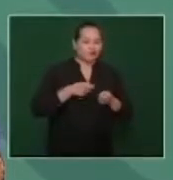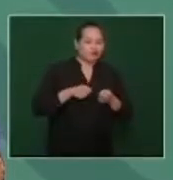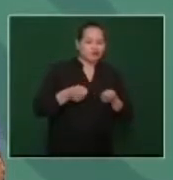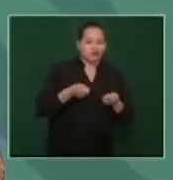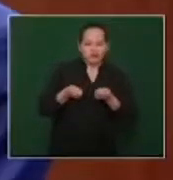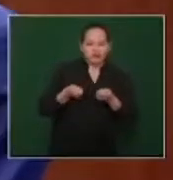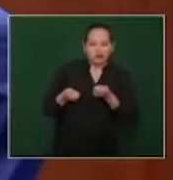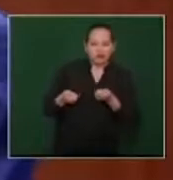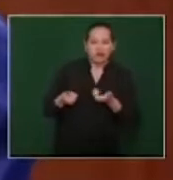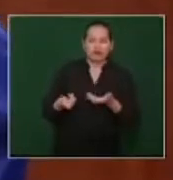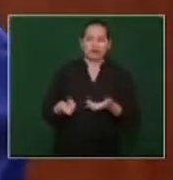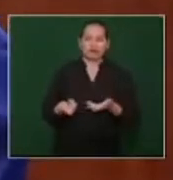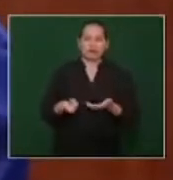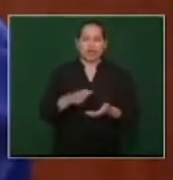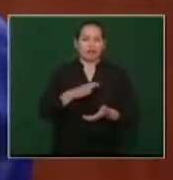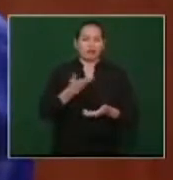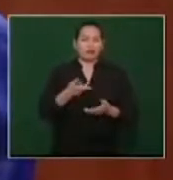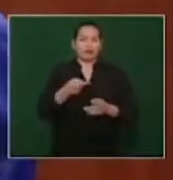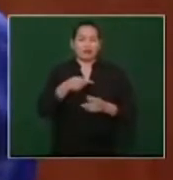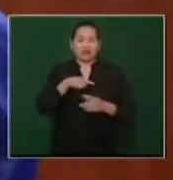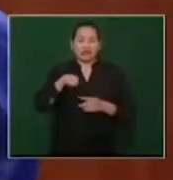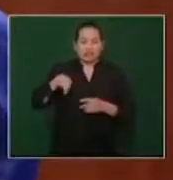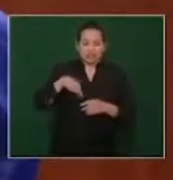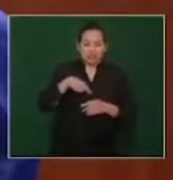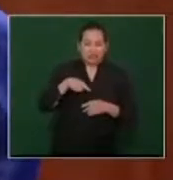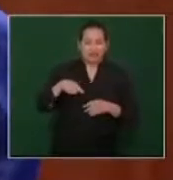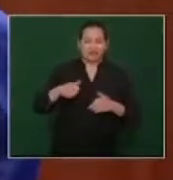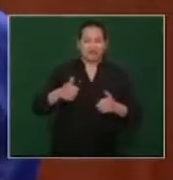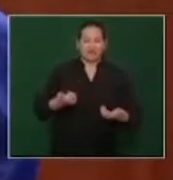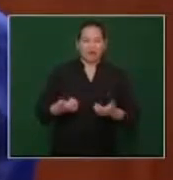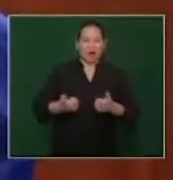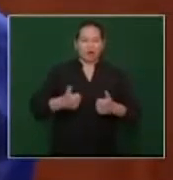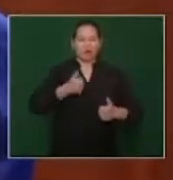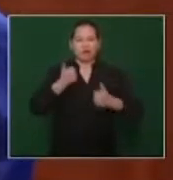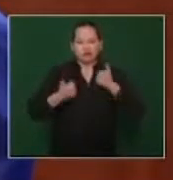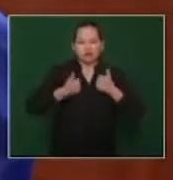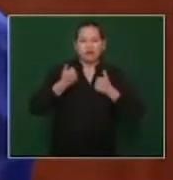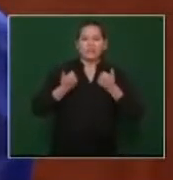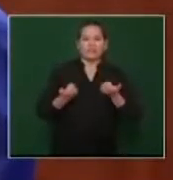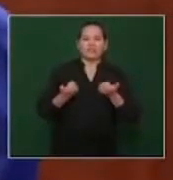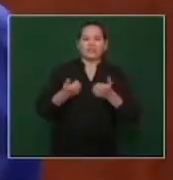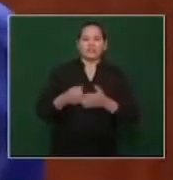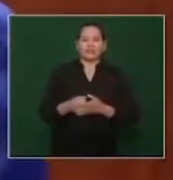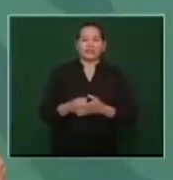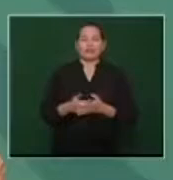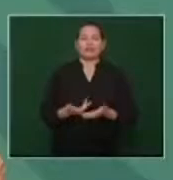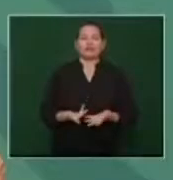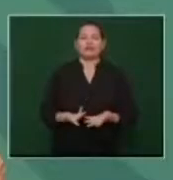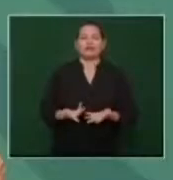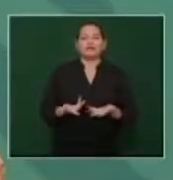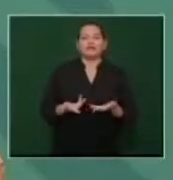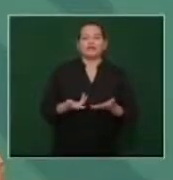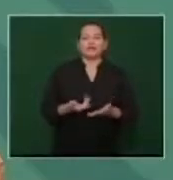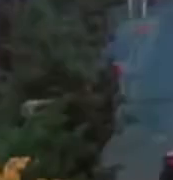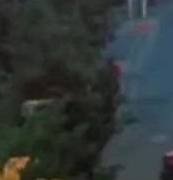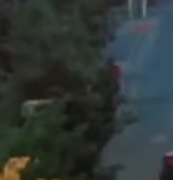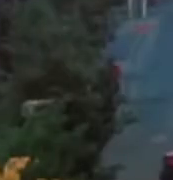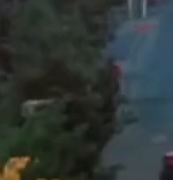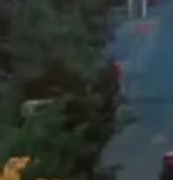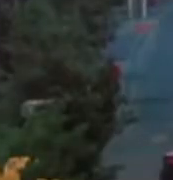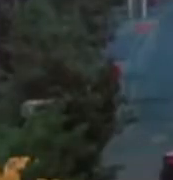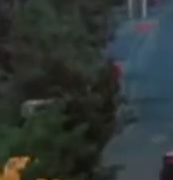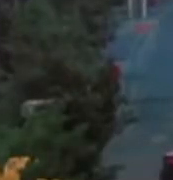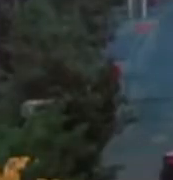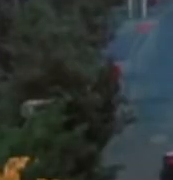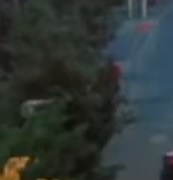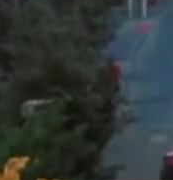la insistencia, le vuelvo a repetir esto, le vuelvo a decir, es algo importante. Todos los que radican en Estados Unidos,